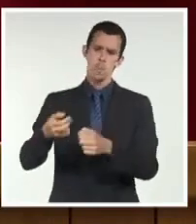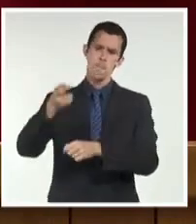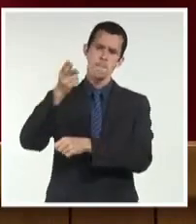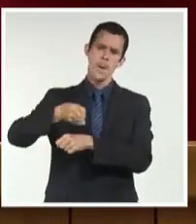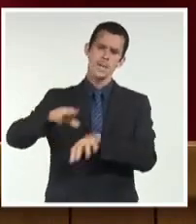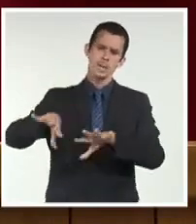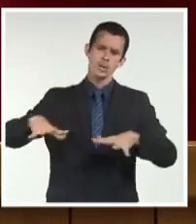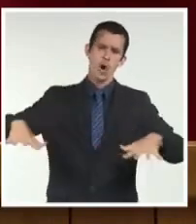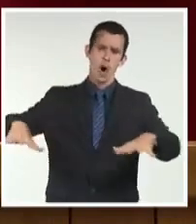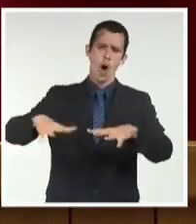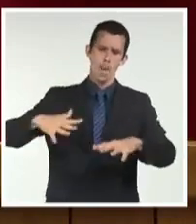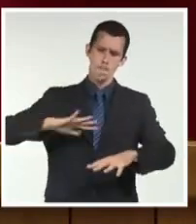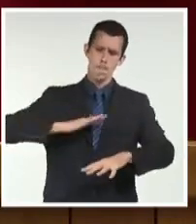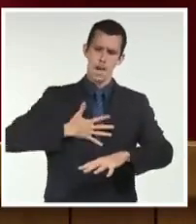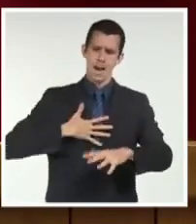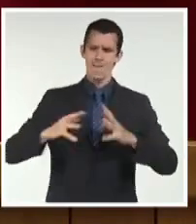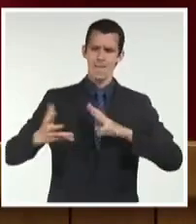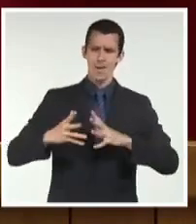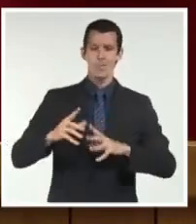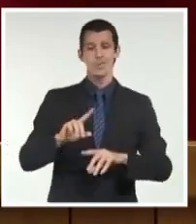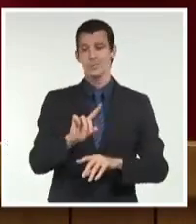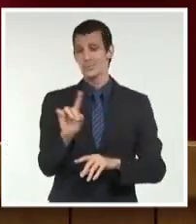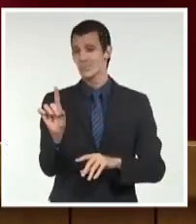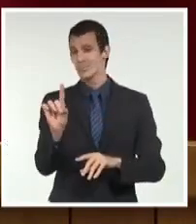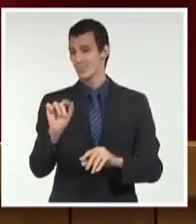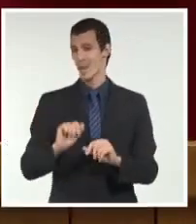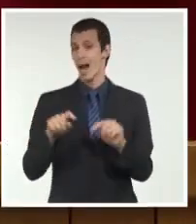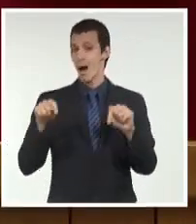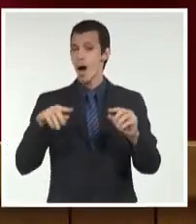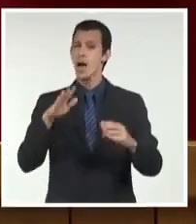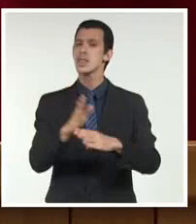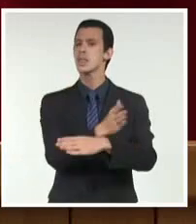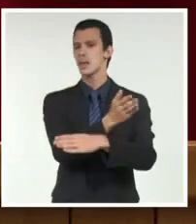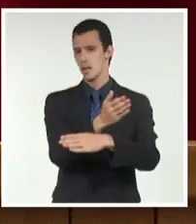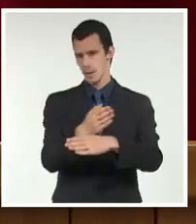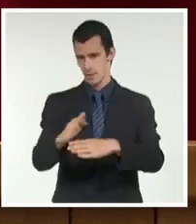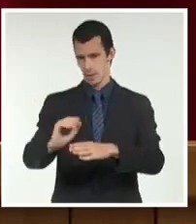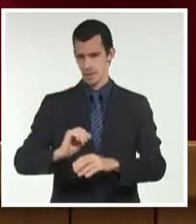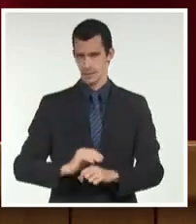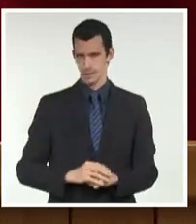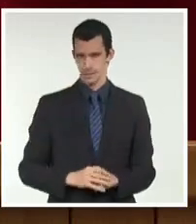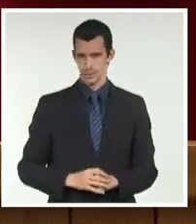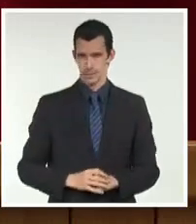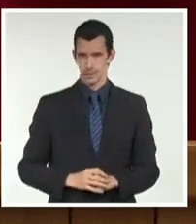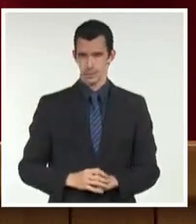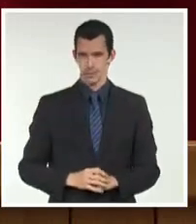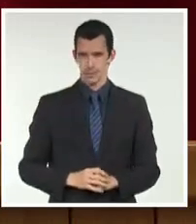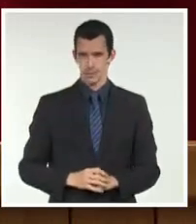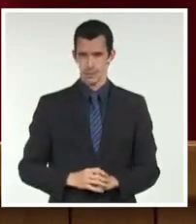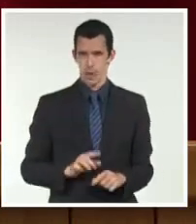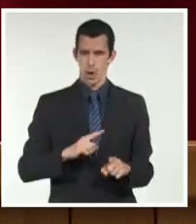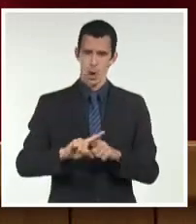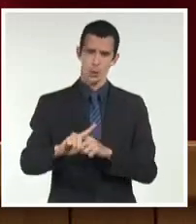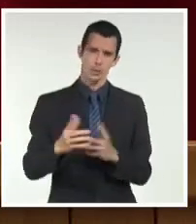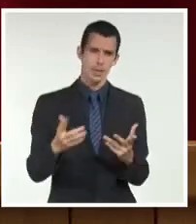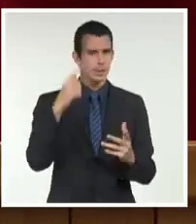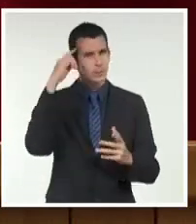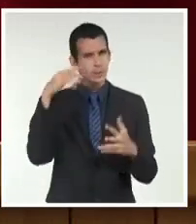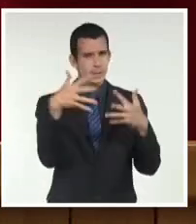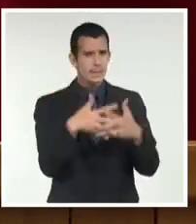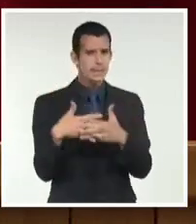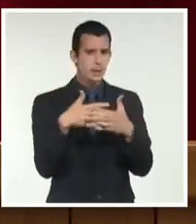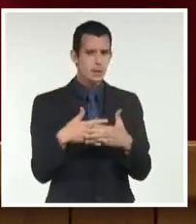a cualquier estado. Tampoco proporciona éxitos políticos la práctica criminal de someter a